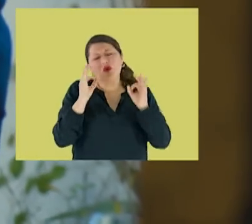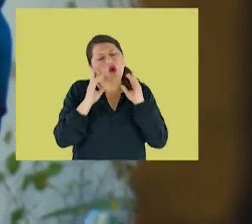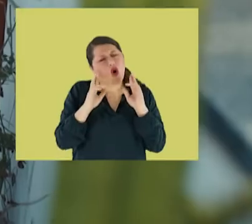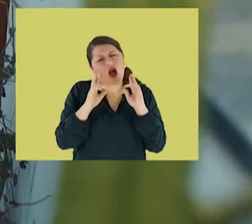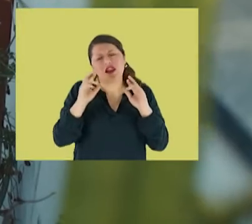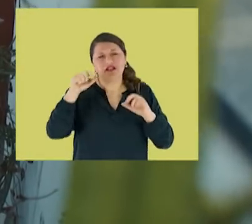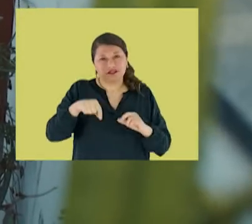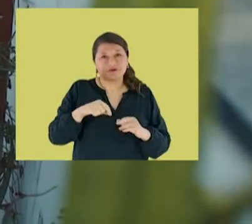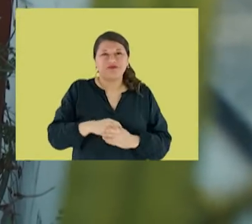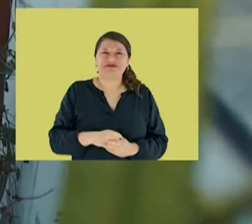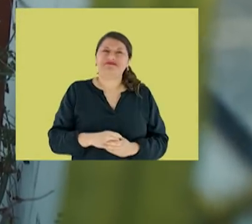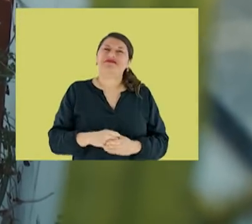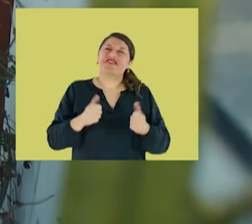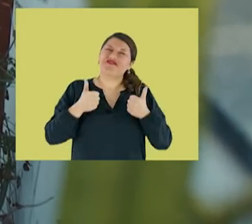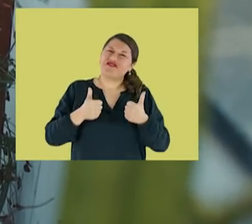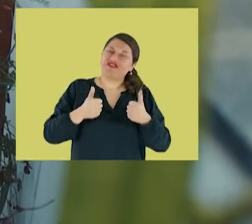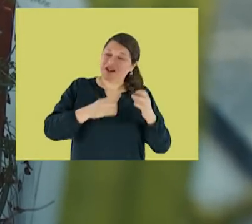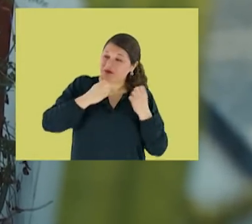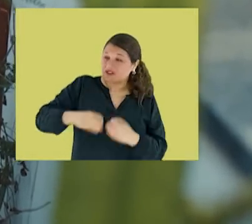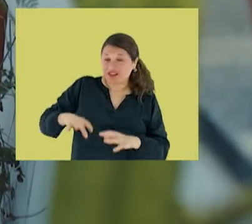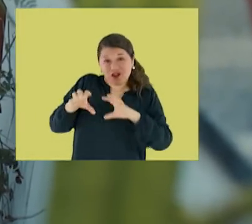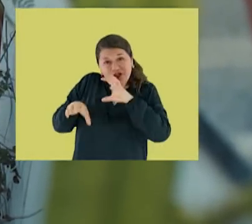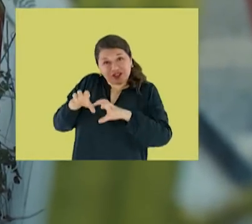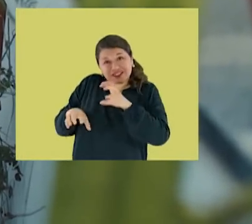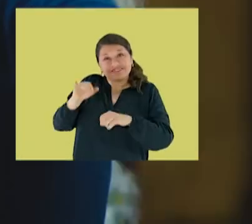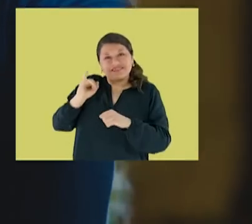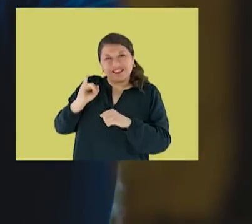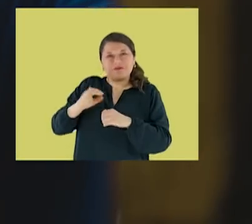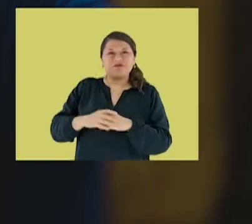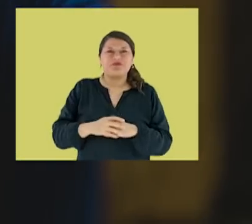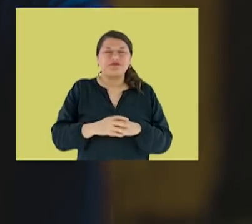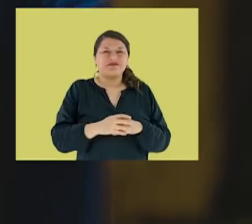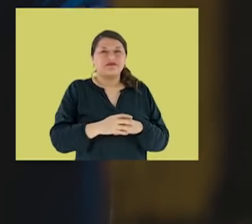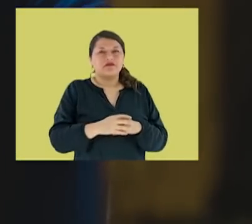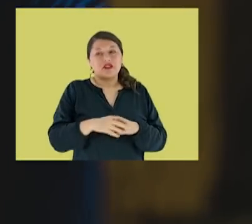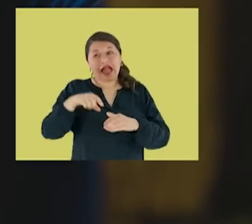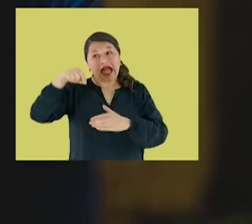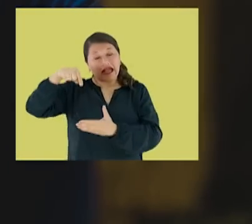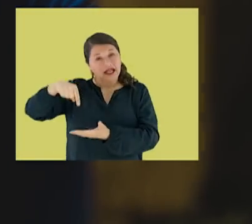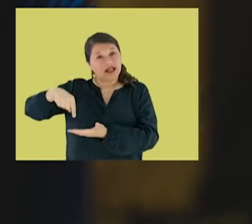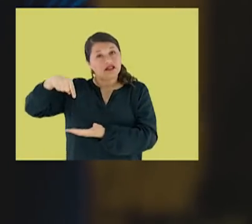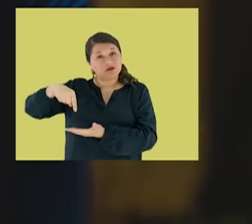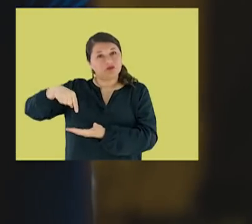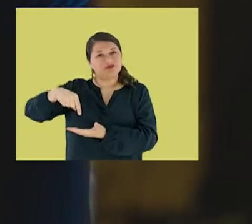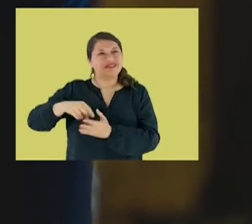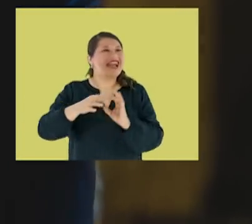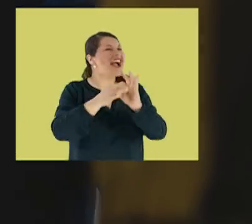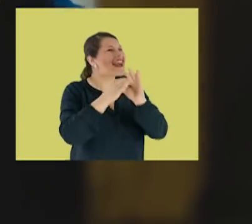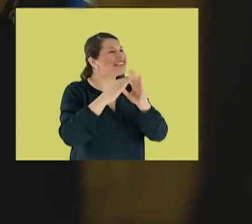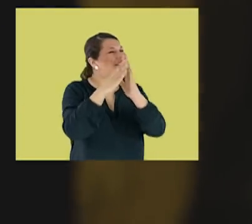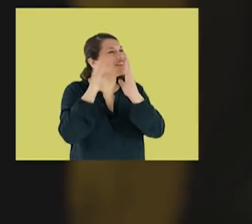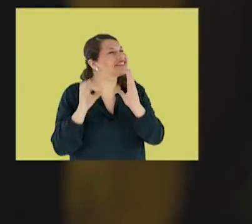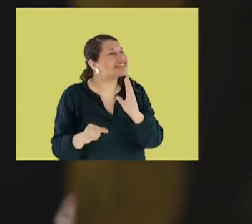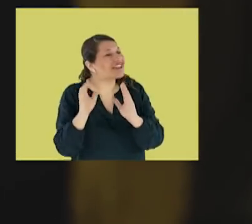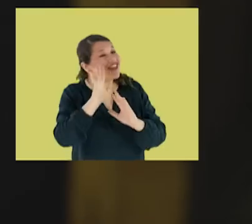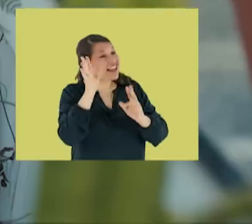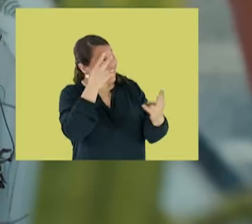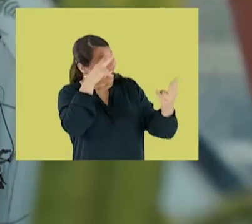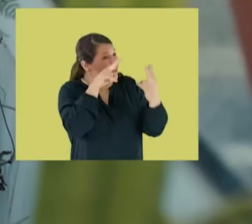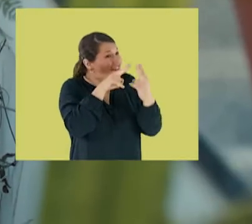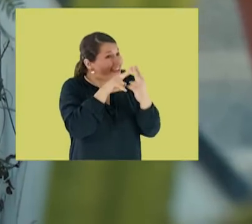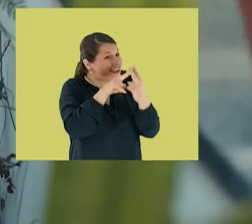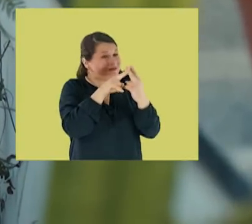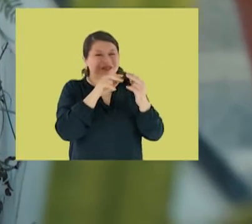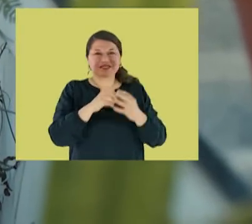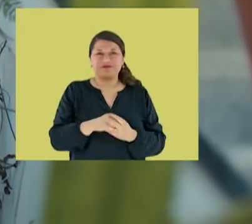fuera así. Bueno, le dejo sus cosas. Ya, a ver. Por aquí. Gracias, vecina. De nada, gracias,